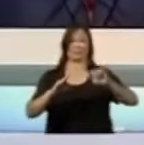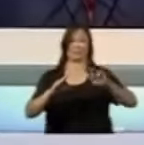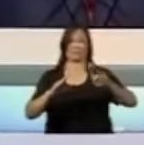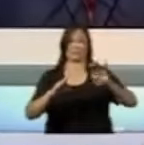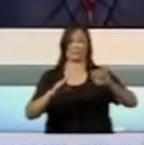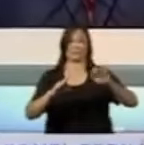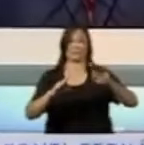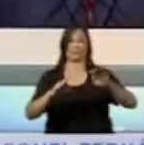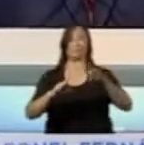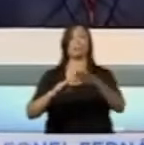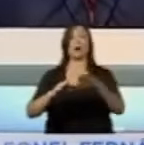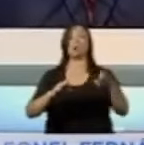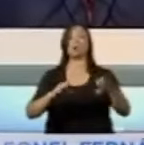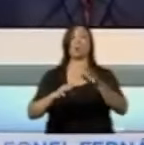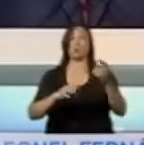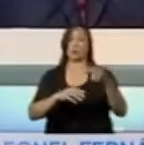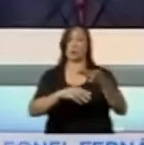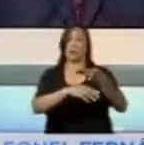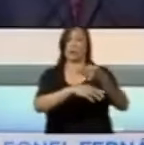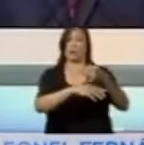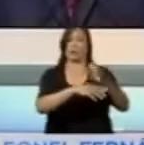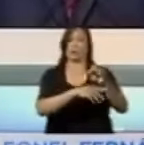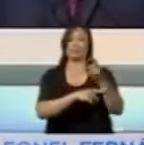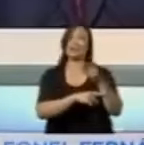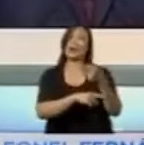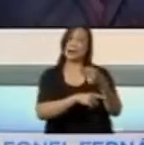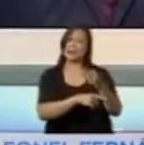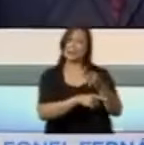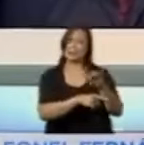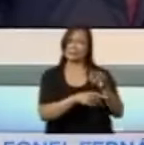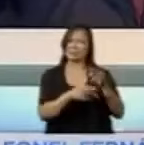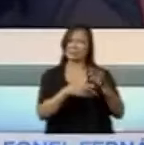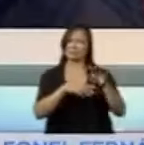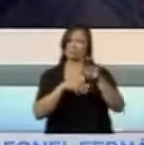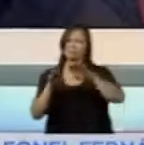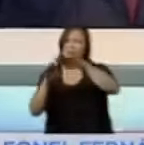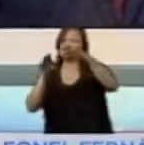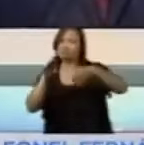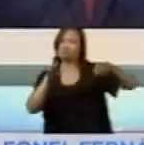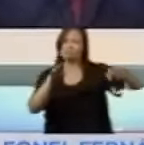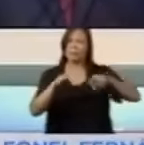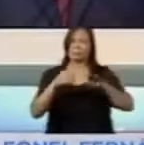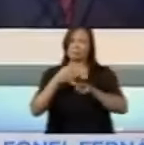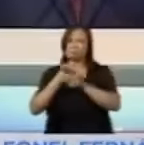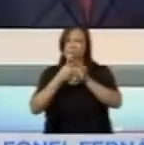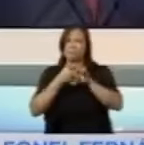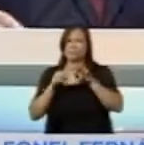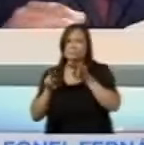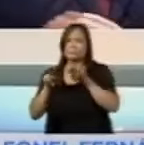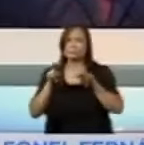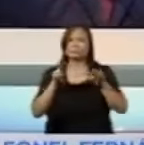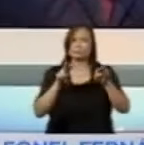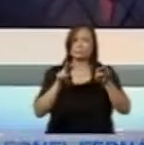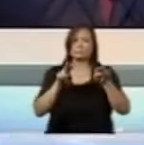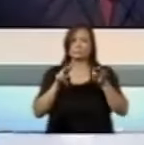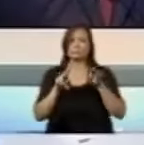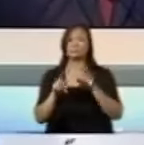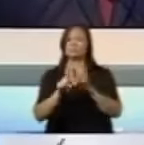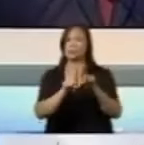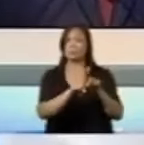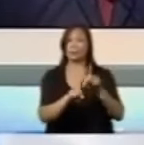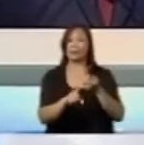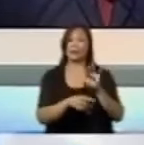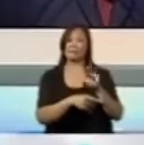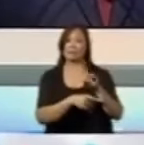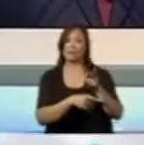también controlando en los Haitises para evitar también las situaciones que por décadas se han dado. Pero y en relación